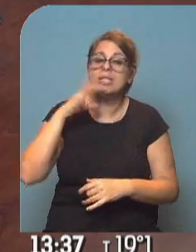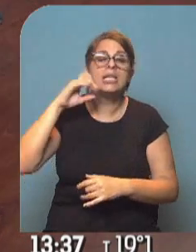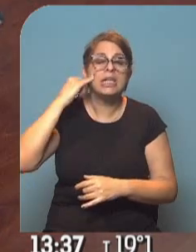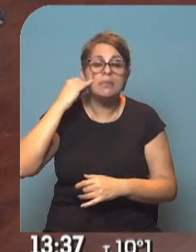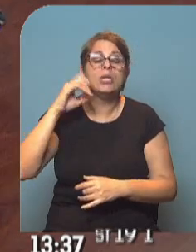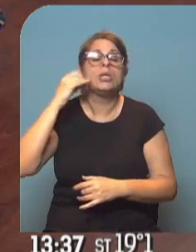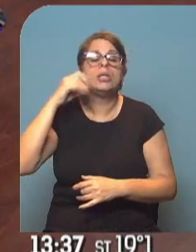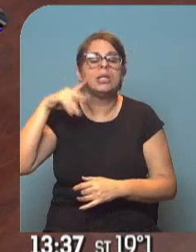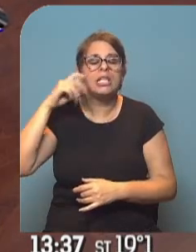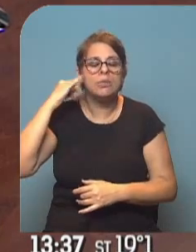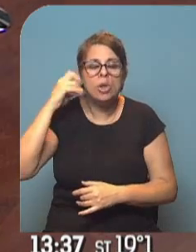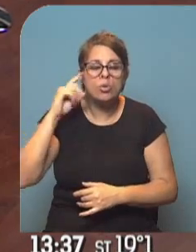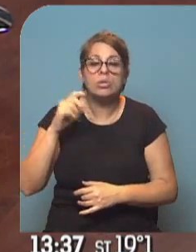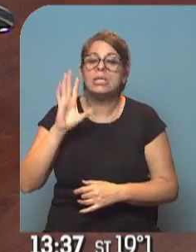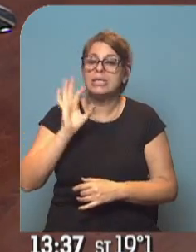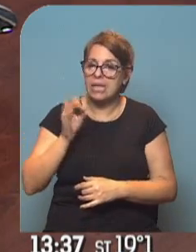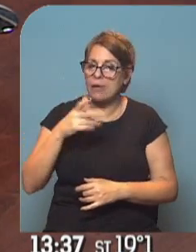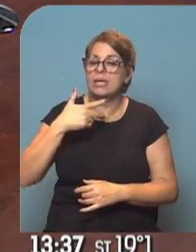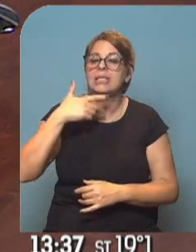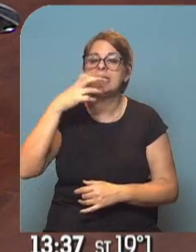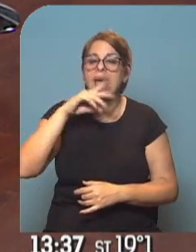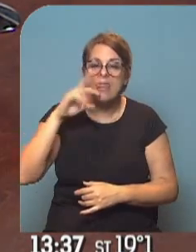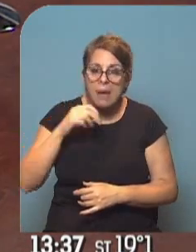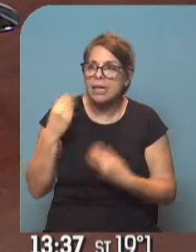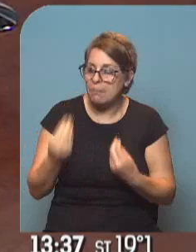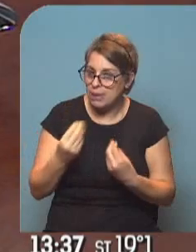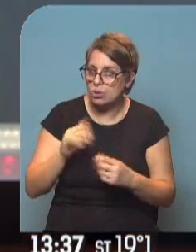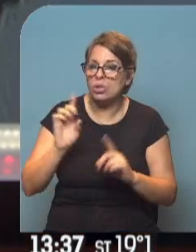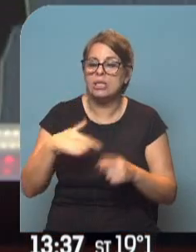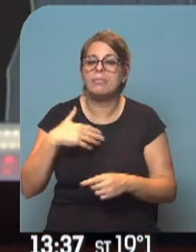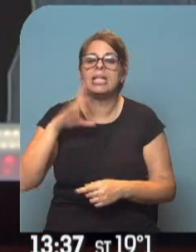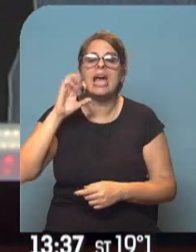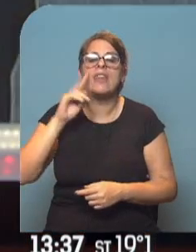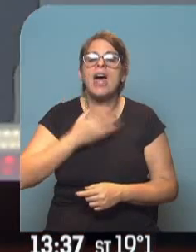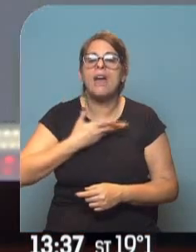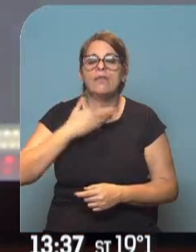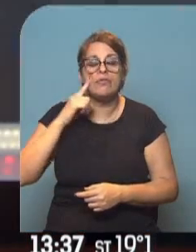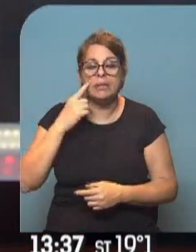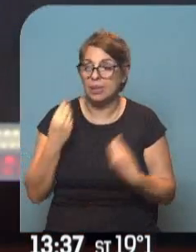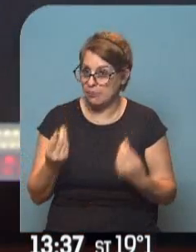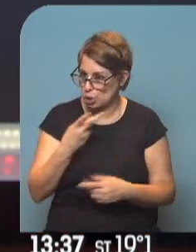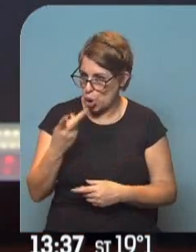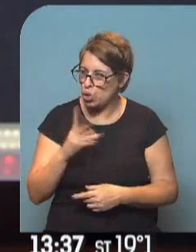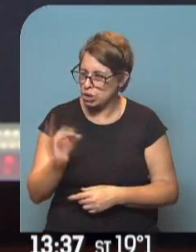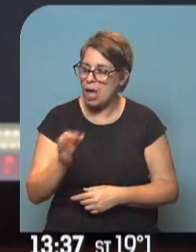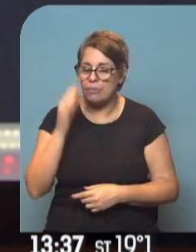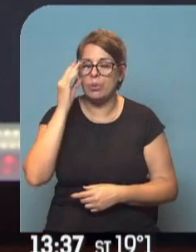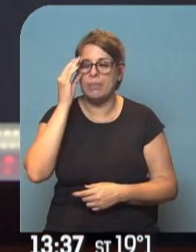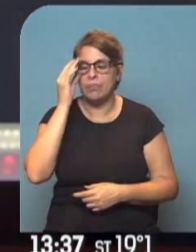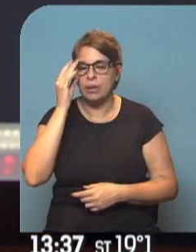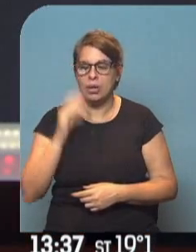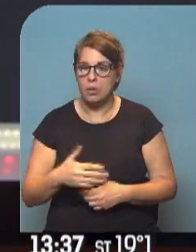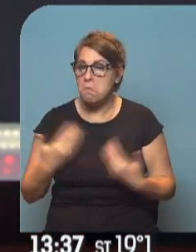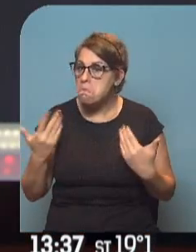muy en cuenta lo que le pasó a Saddam Hussein y lo que le pasó a Muammar Gaddafi. Es decir, una posible